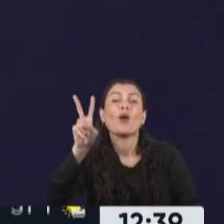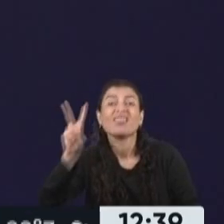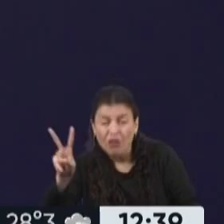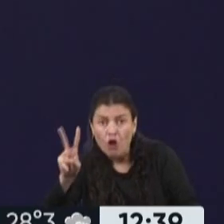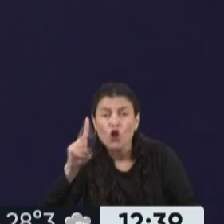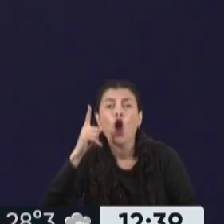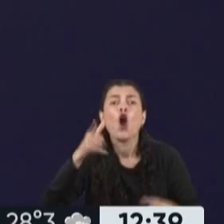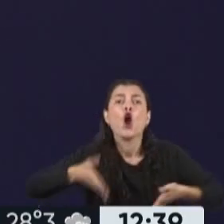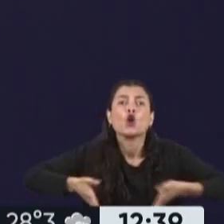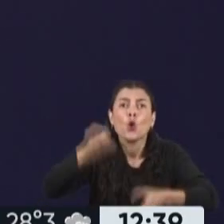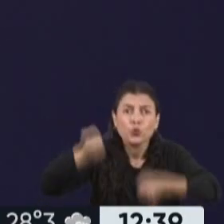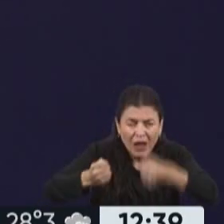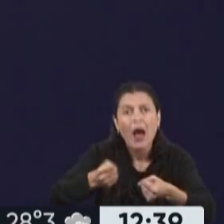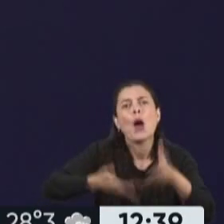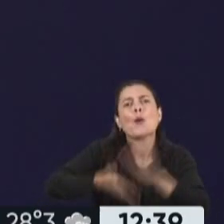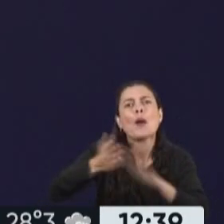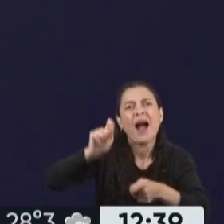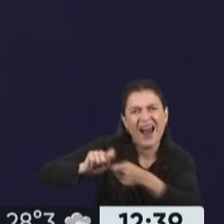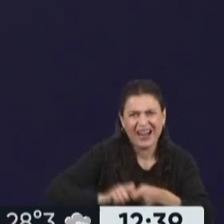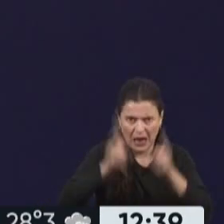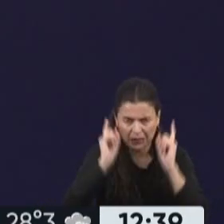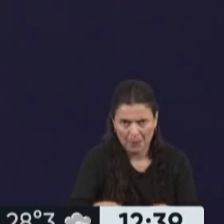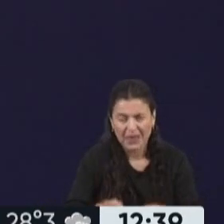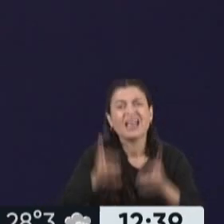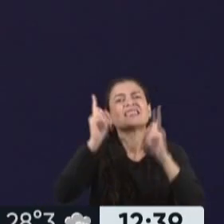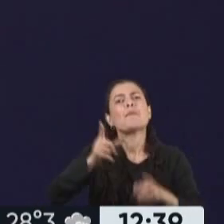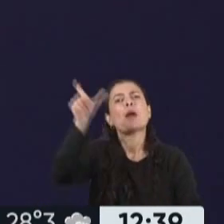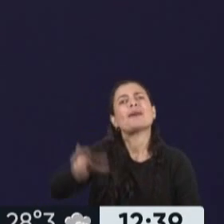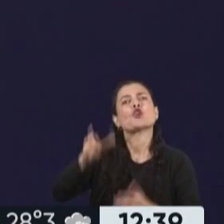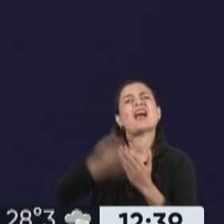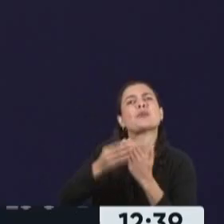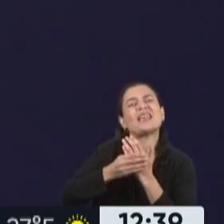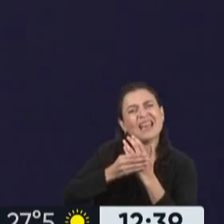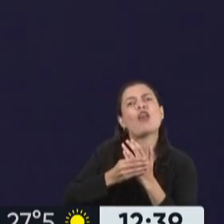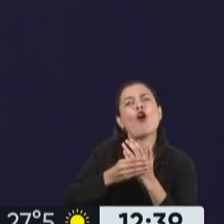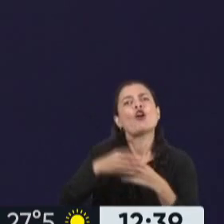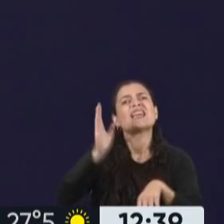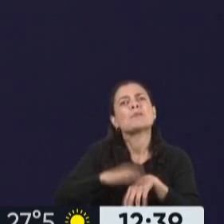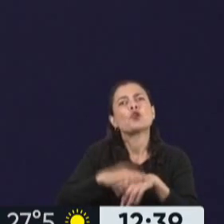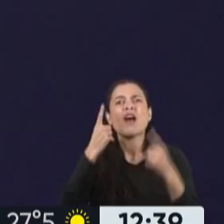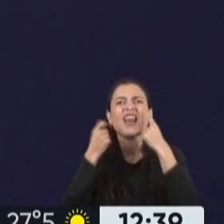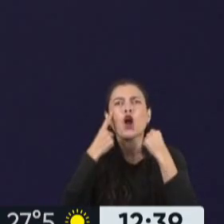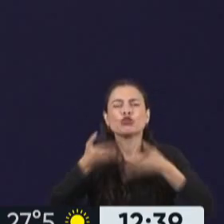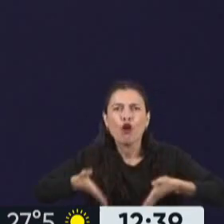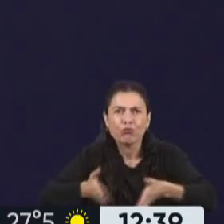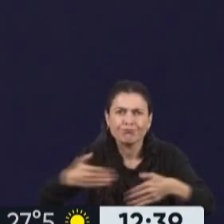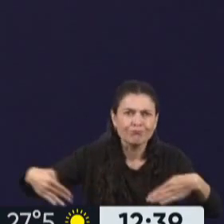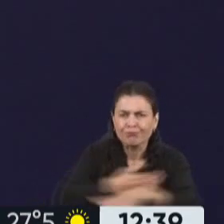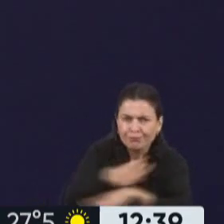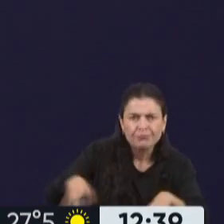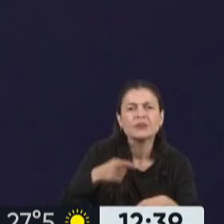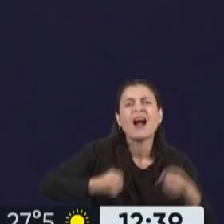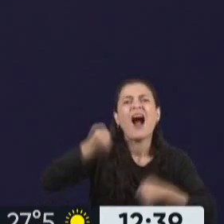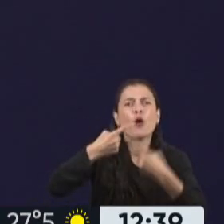252. Además, el administrador de Vialidad Nacional va a firmar mañana la resolución con